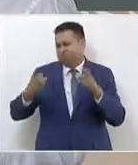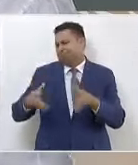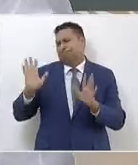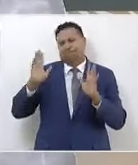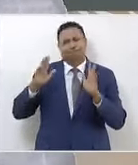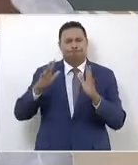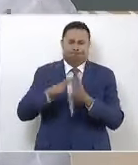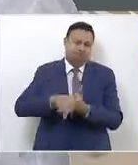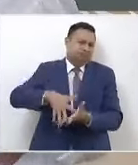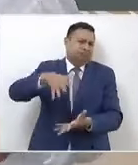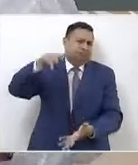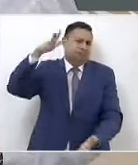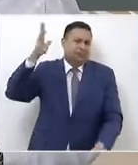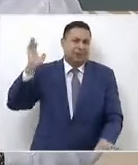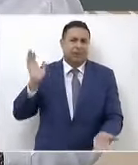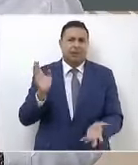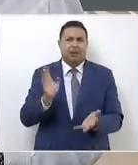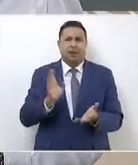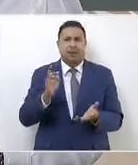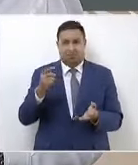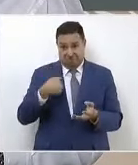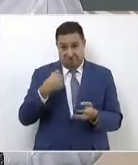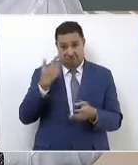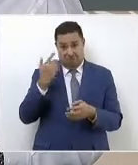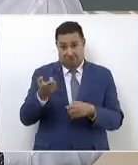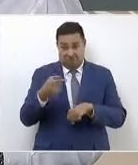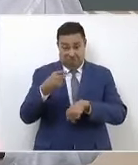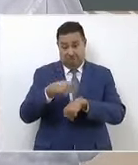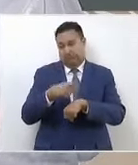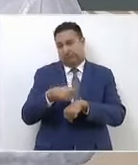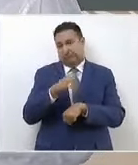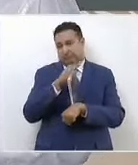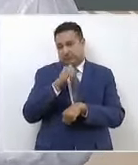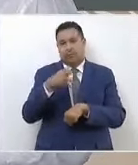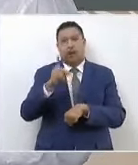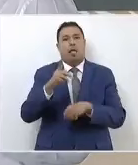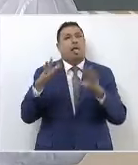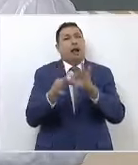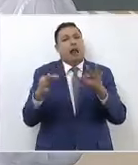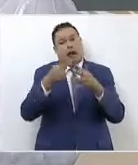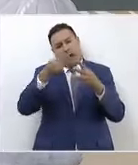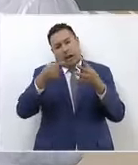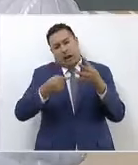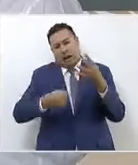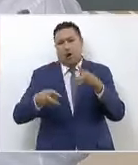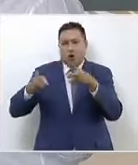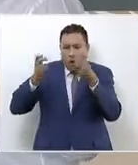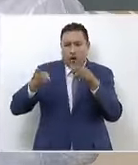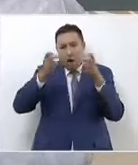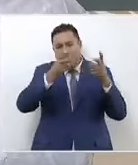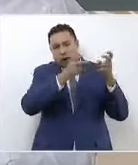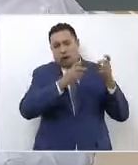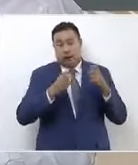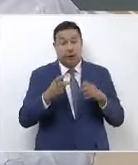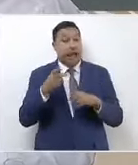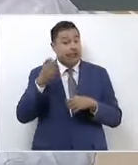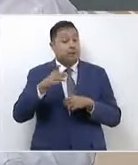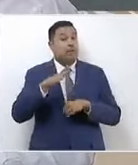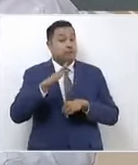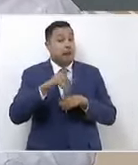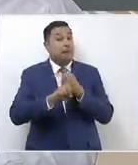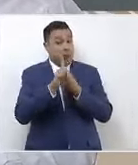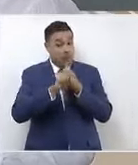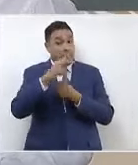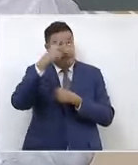Muchísimo. Aquí me llevaría toda la tarde. Entonces, la corrupción, que era el principal problema